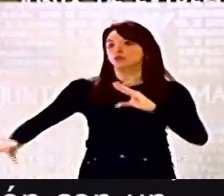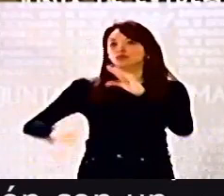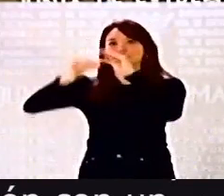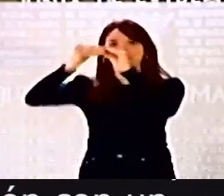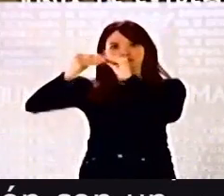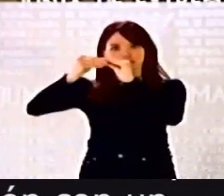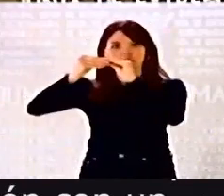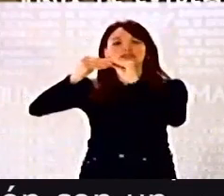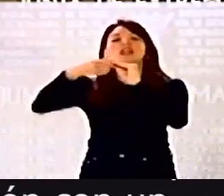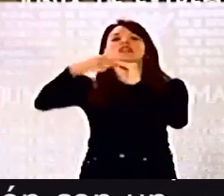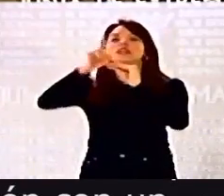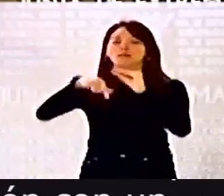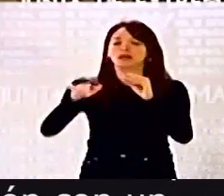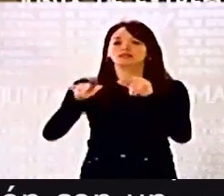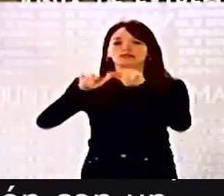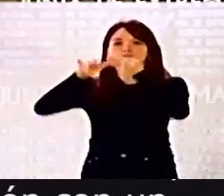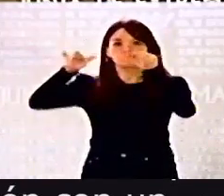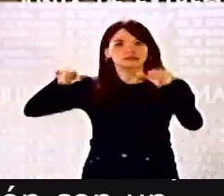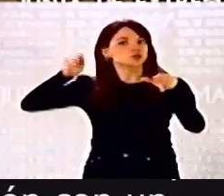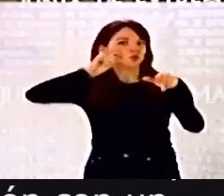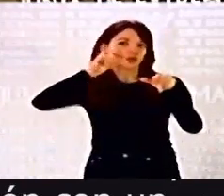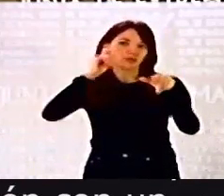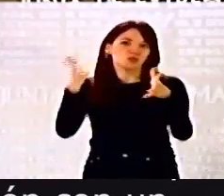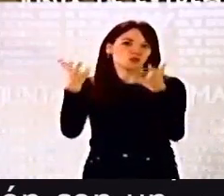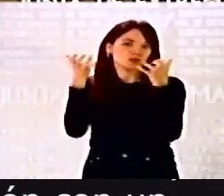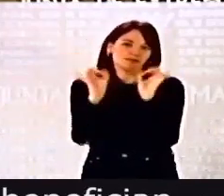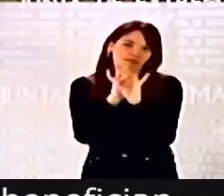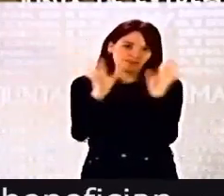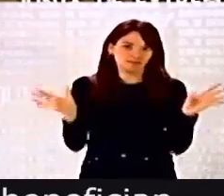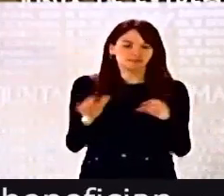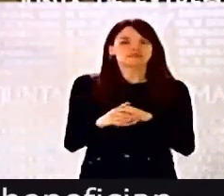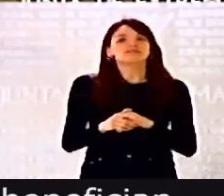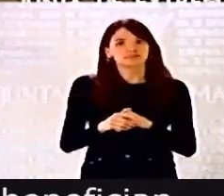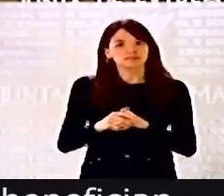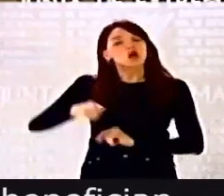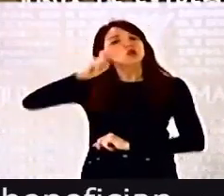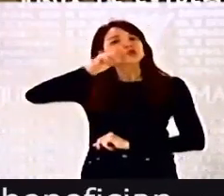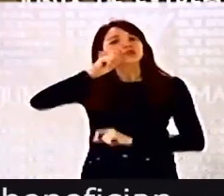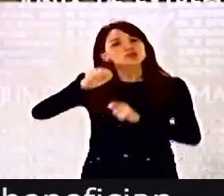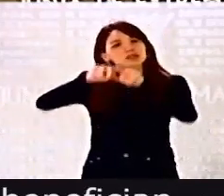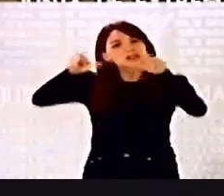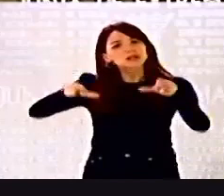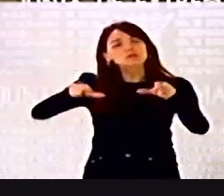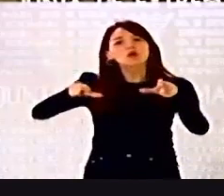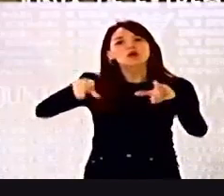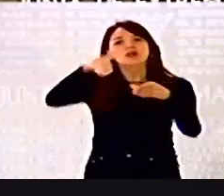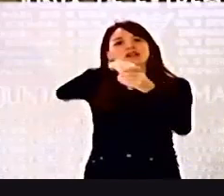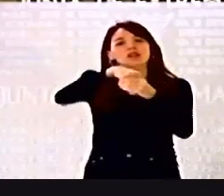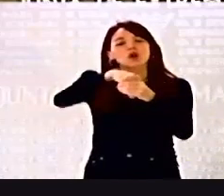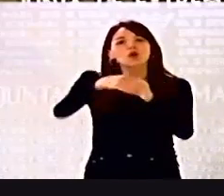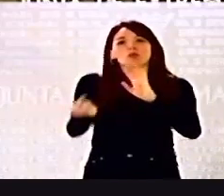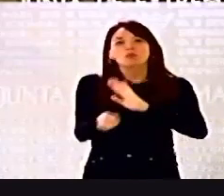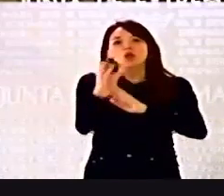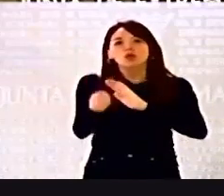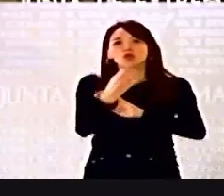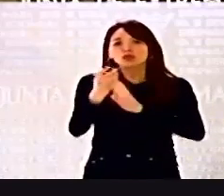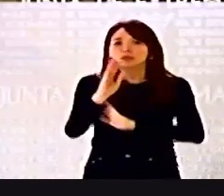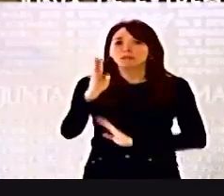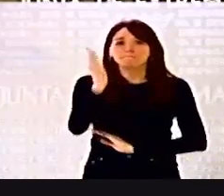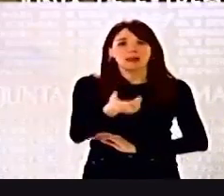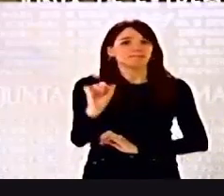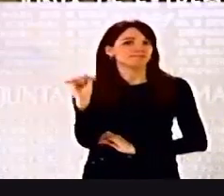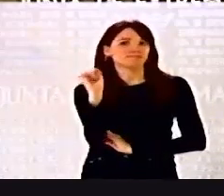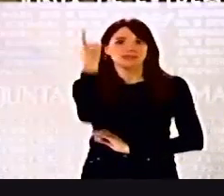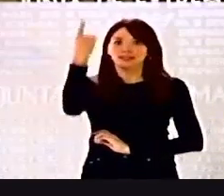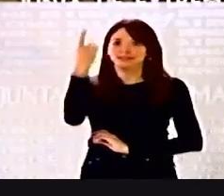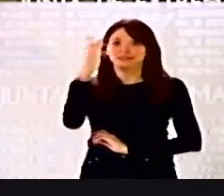benefician evidentemente al sector turístico. El turismo está dentro de los sectores productivos más dañados en la crisis sanitaria